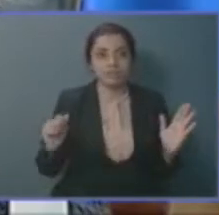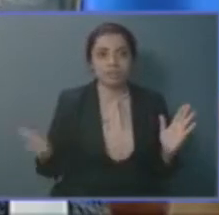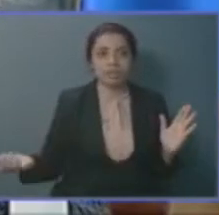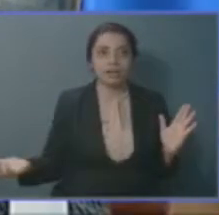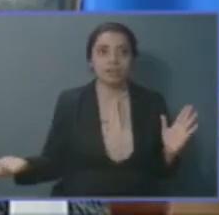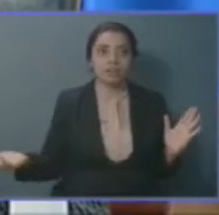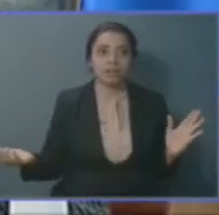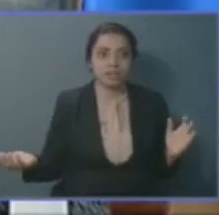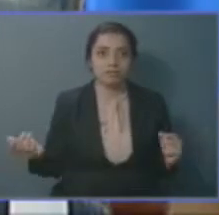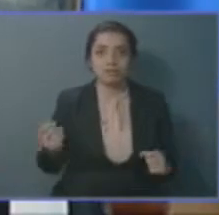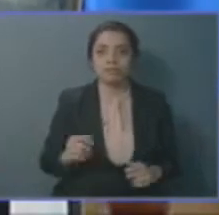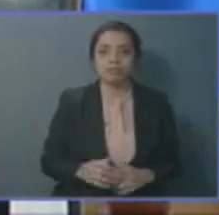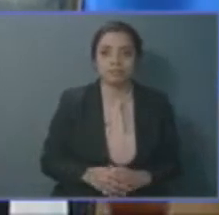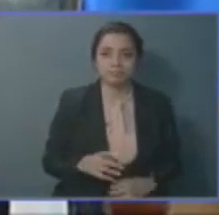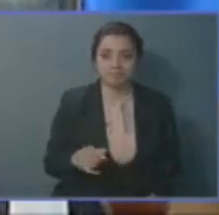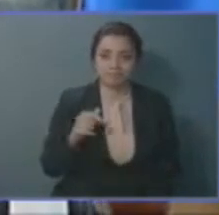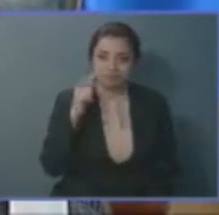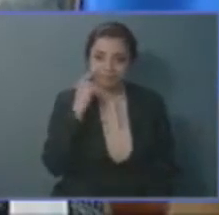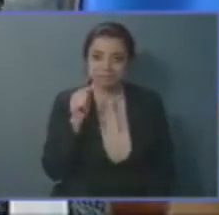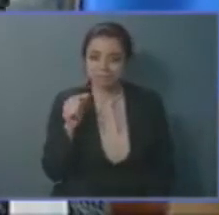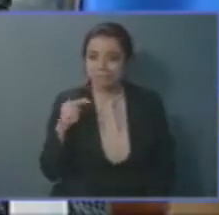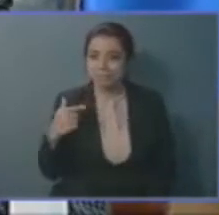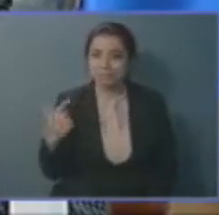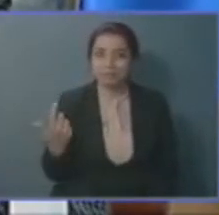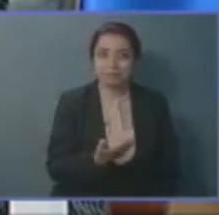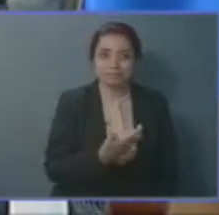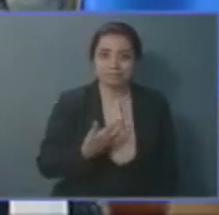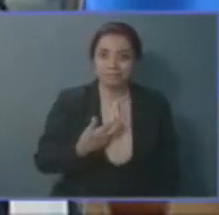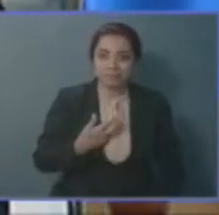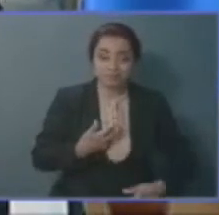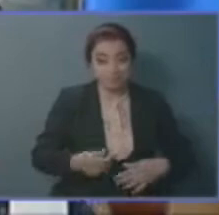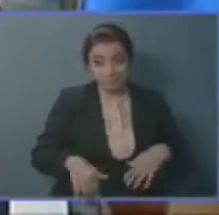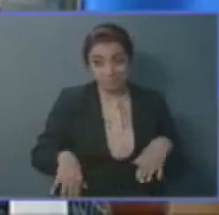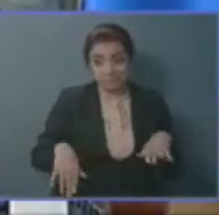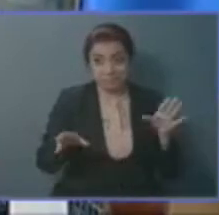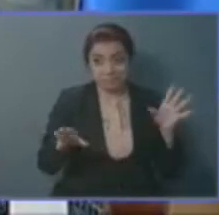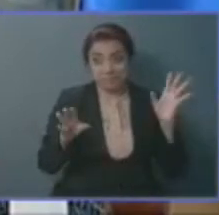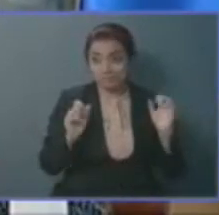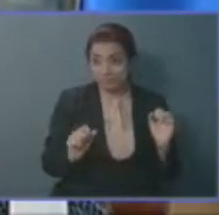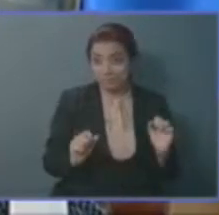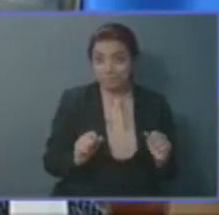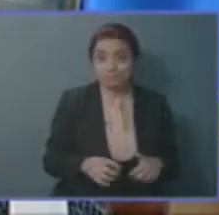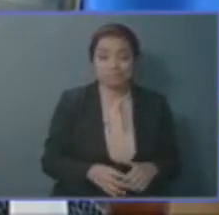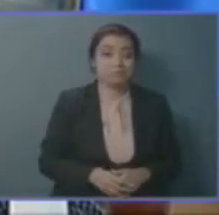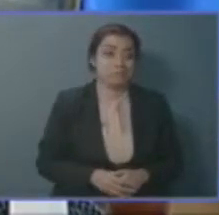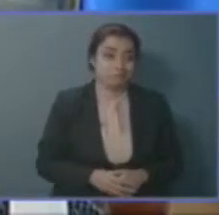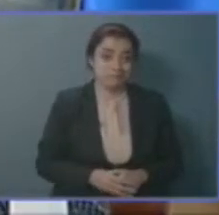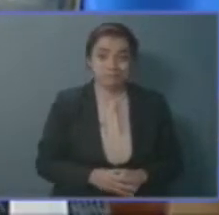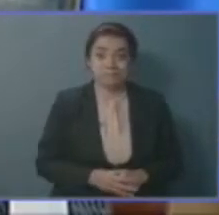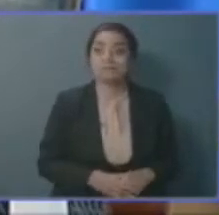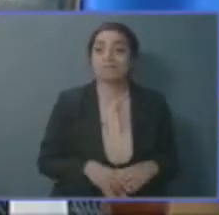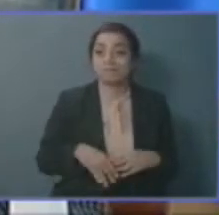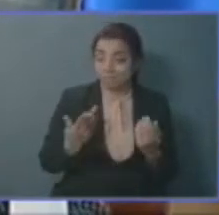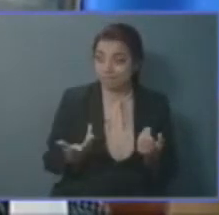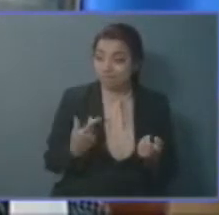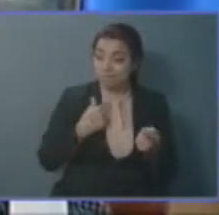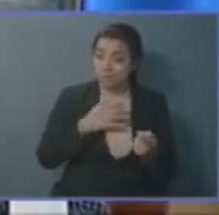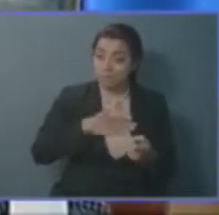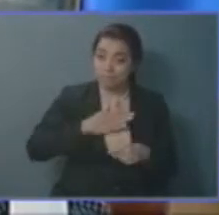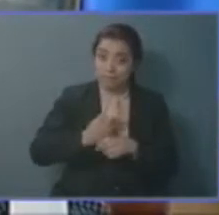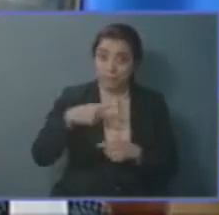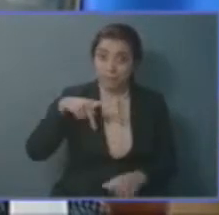normativa. Y ahorita la tenemos aquí a la mano, decreto 661. Como democracia